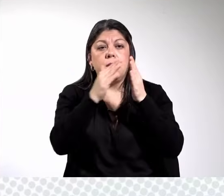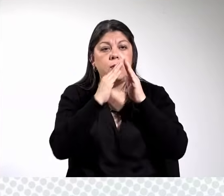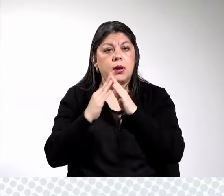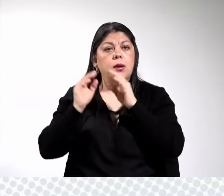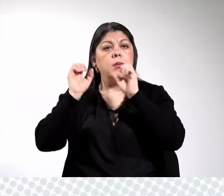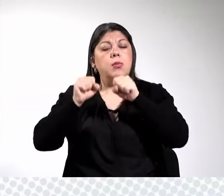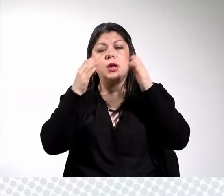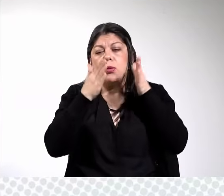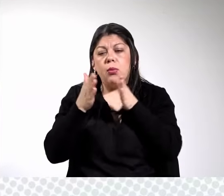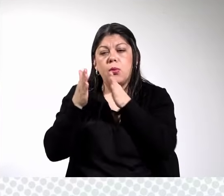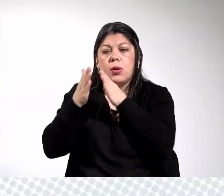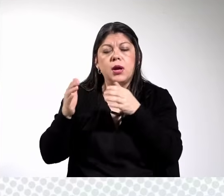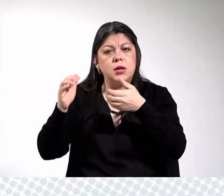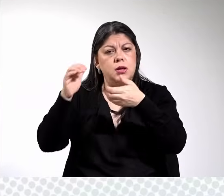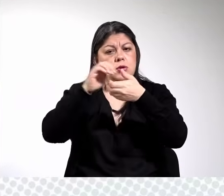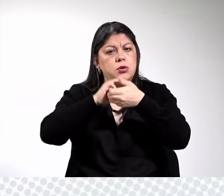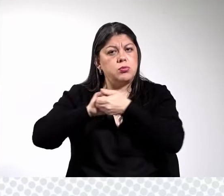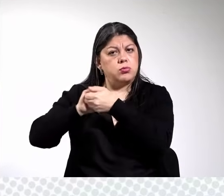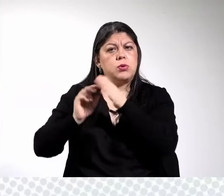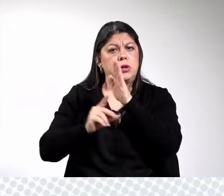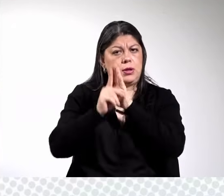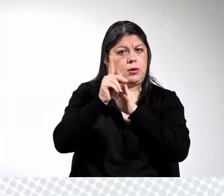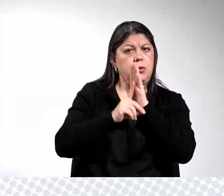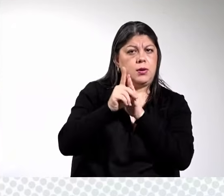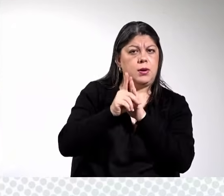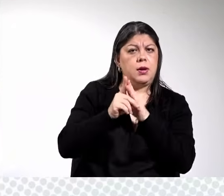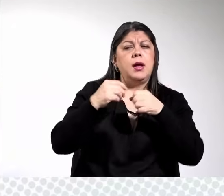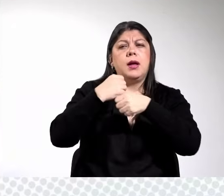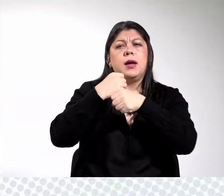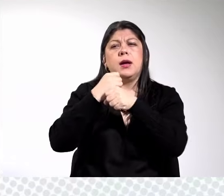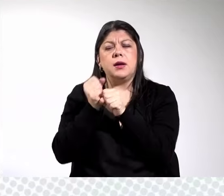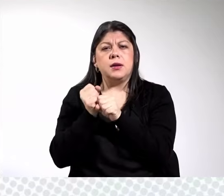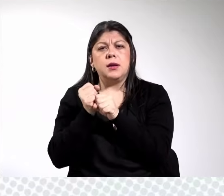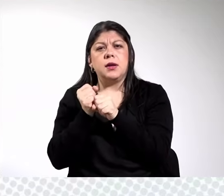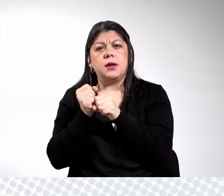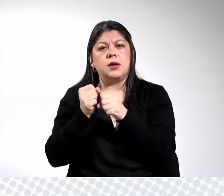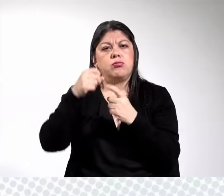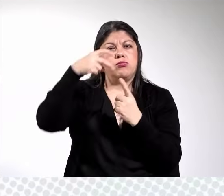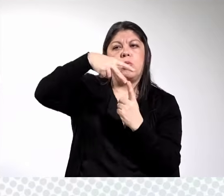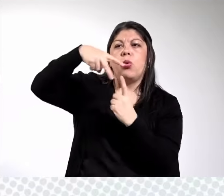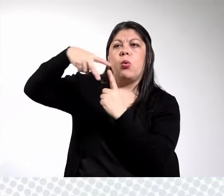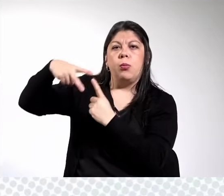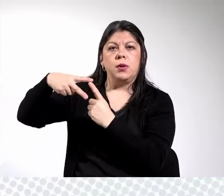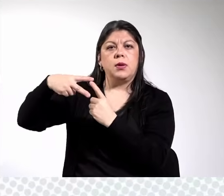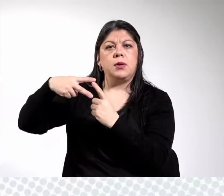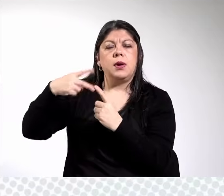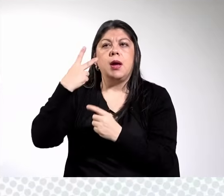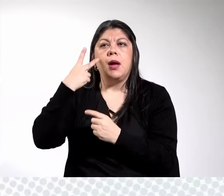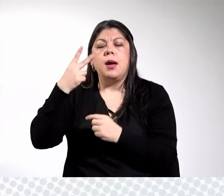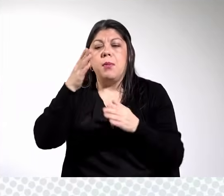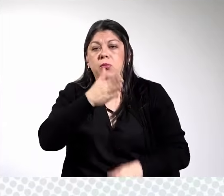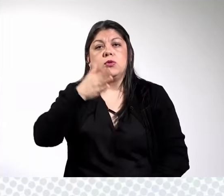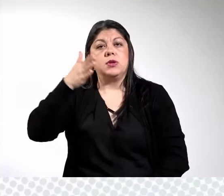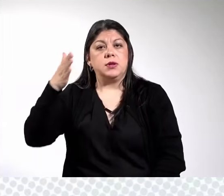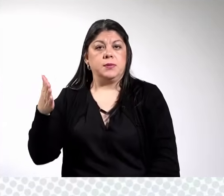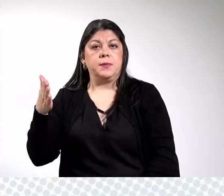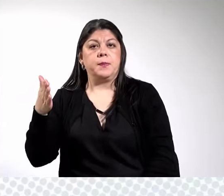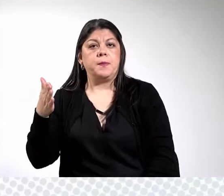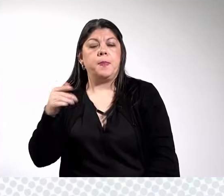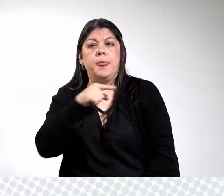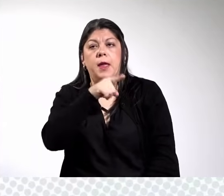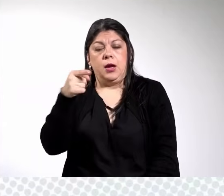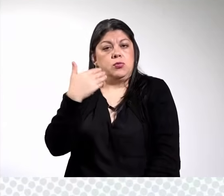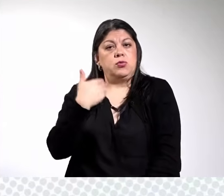de organización colectiva, de desarrollo, de hacer cooperativas. Veamos Zona Norte. Zona Norte